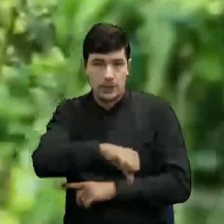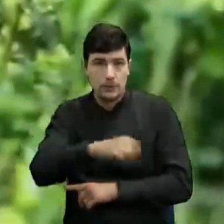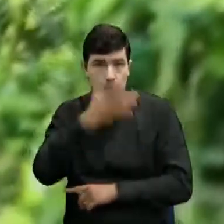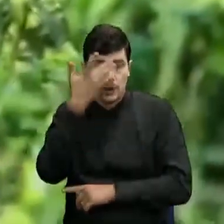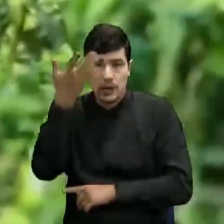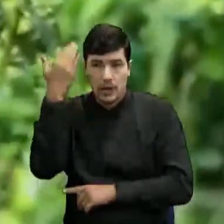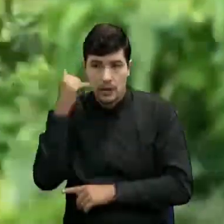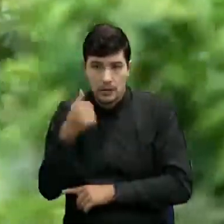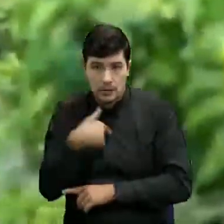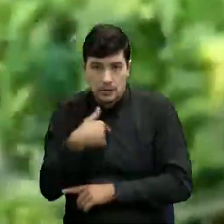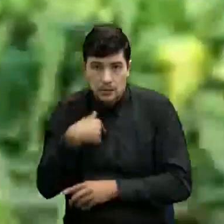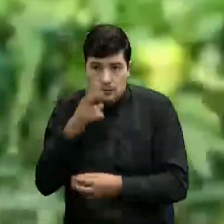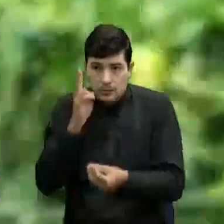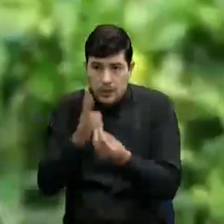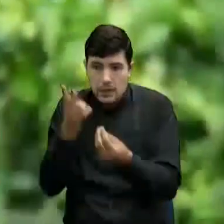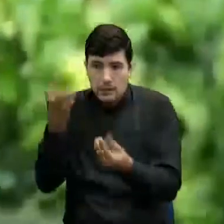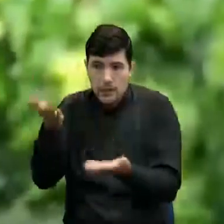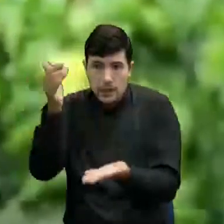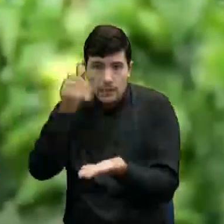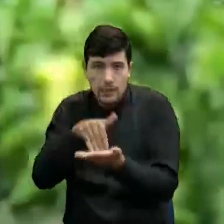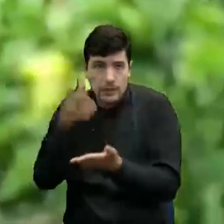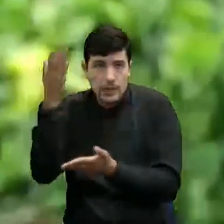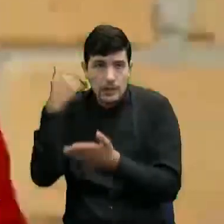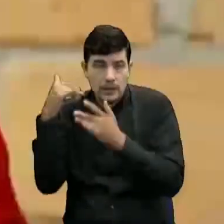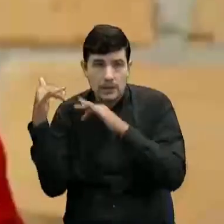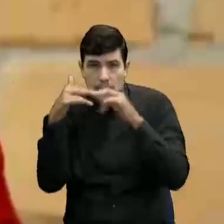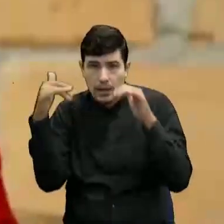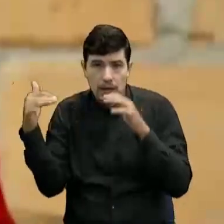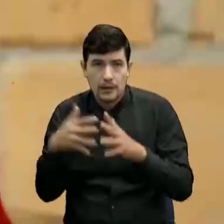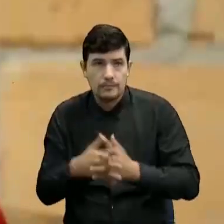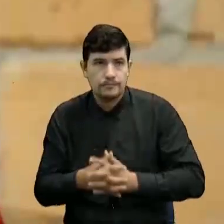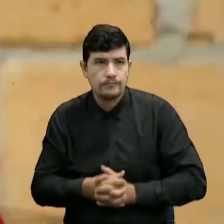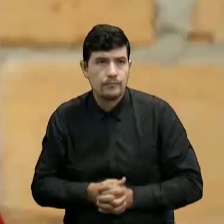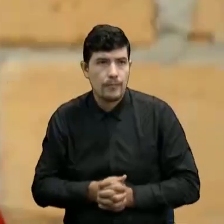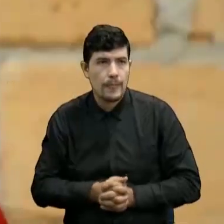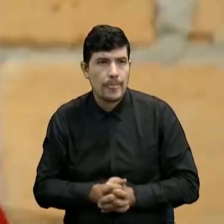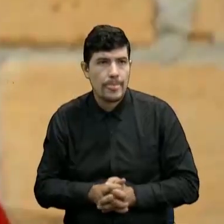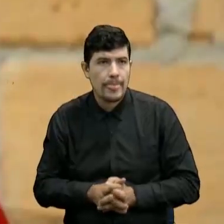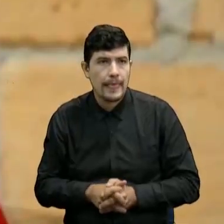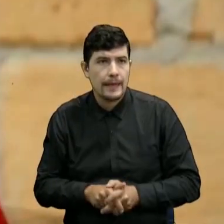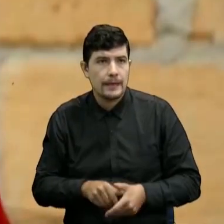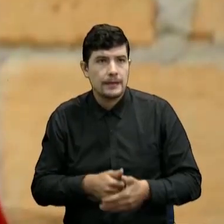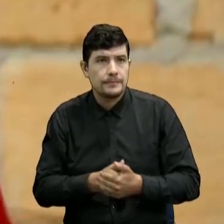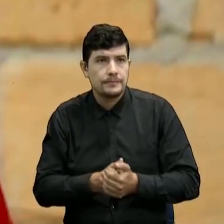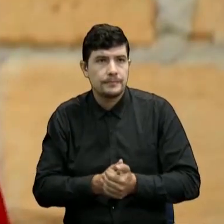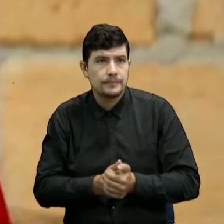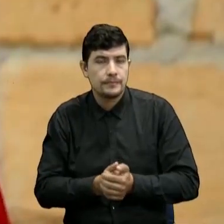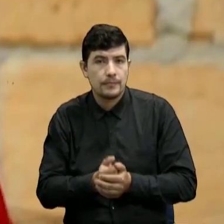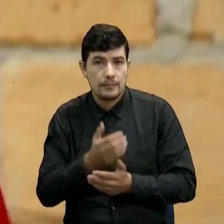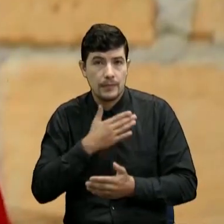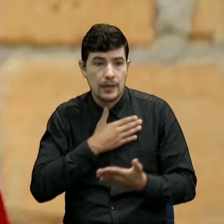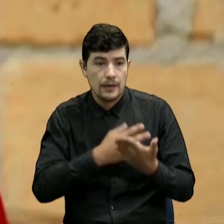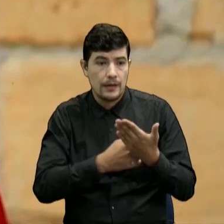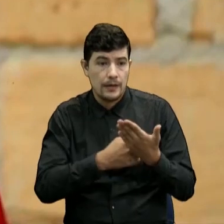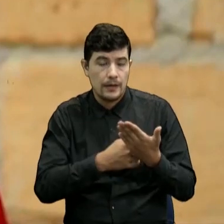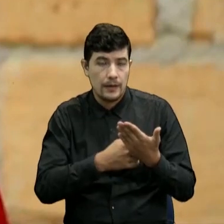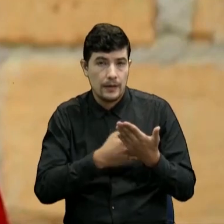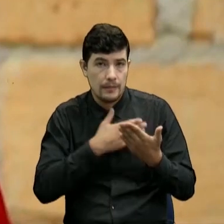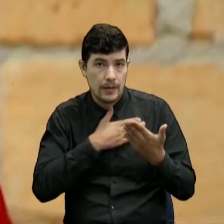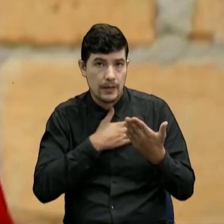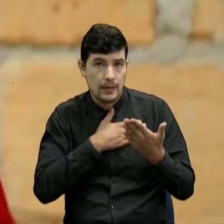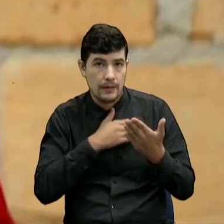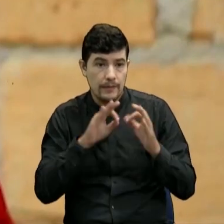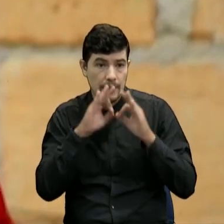que ellos son otras víctimas más del conflicto armado para nosotros para mi familia esta ley de restitución de